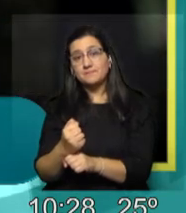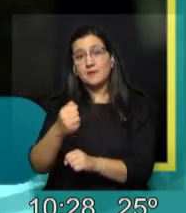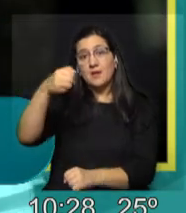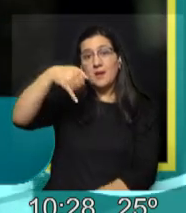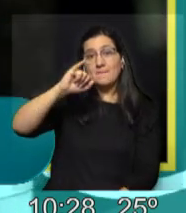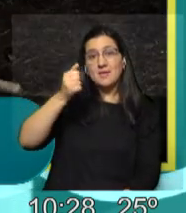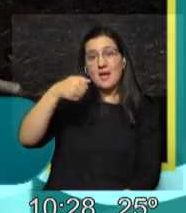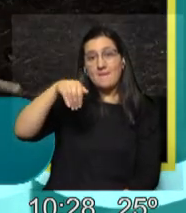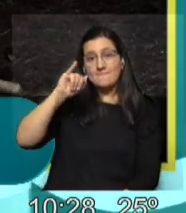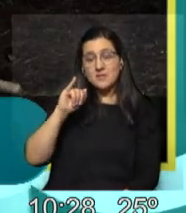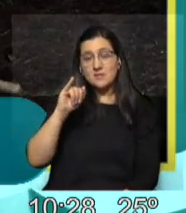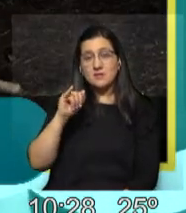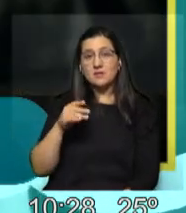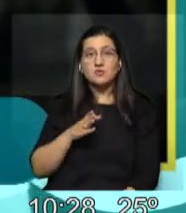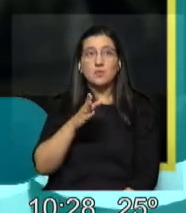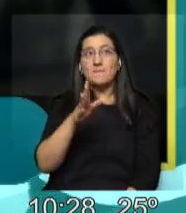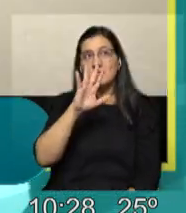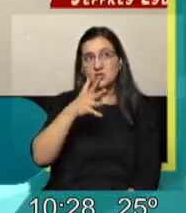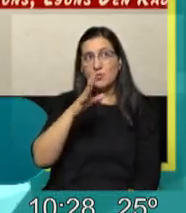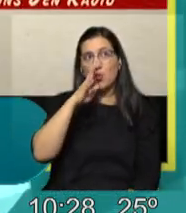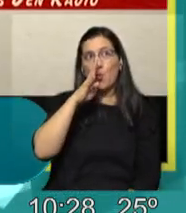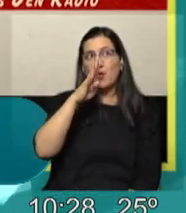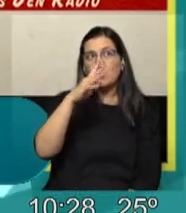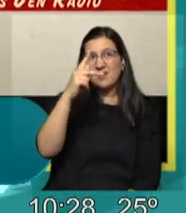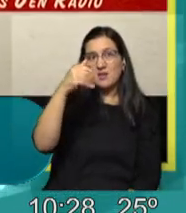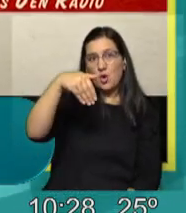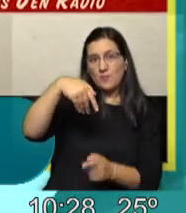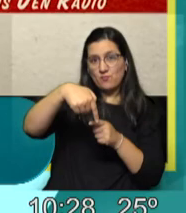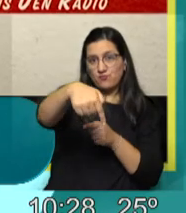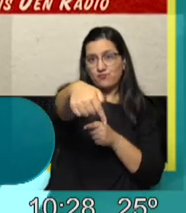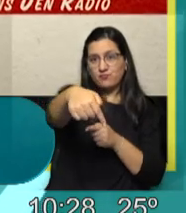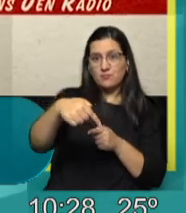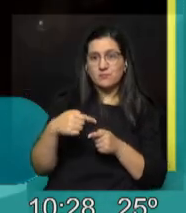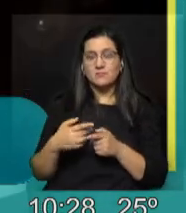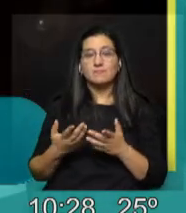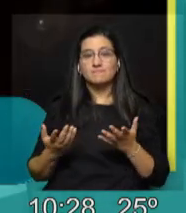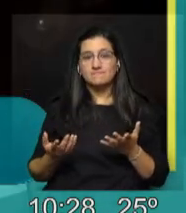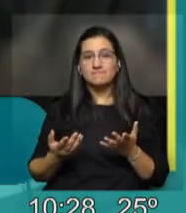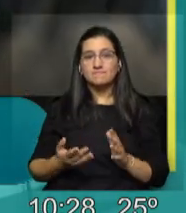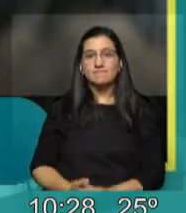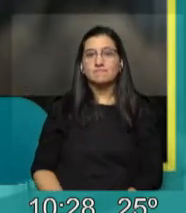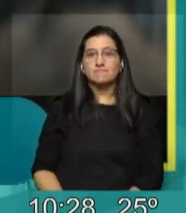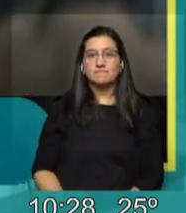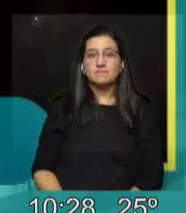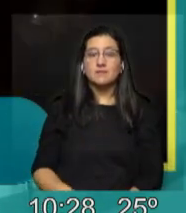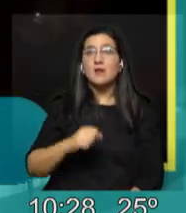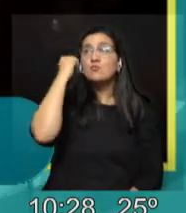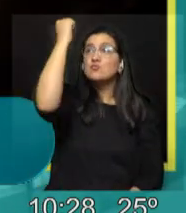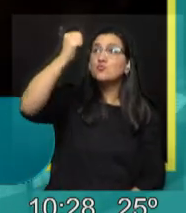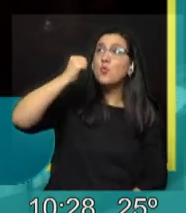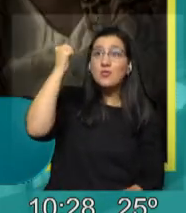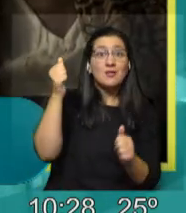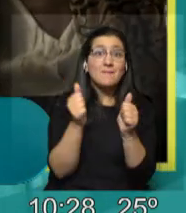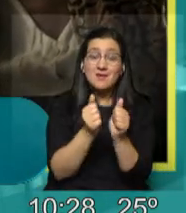Miami, que en línea recta son como 4.000 kilómetros. Veo que en Estados Unidos todo es lejos, pero bueno, era un sueño que tenía esa